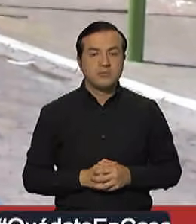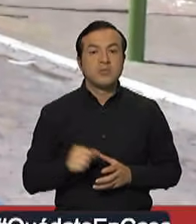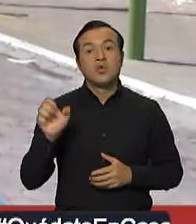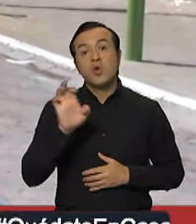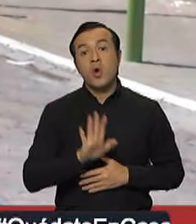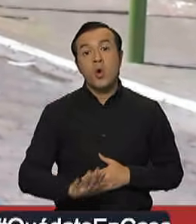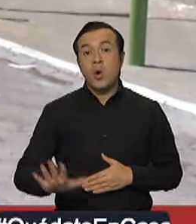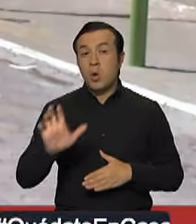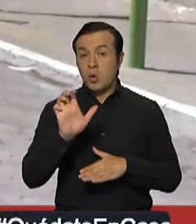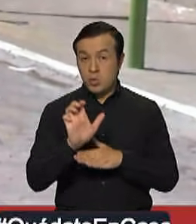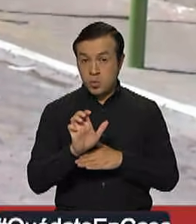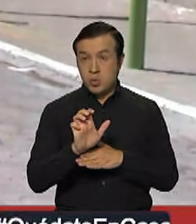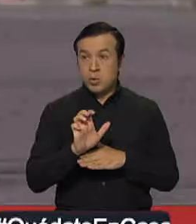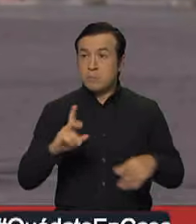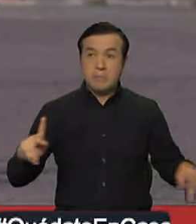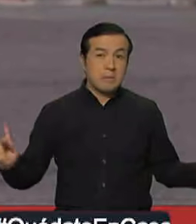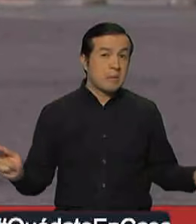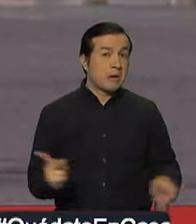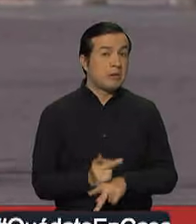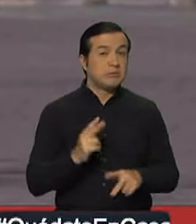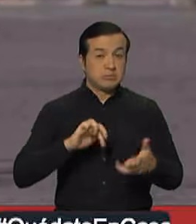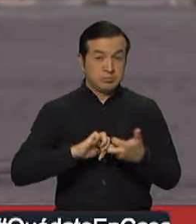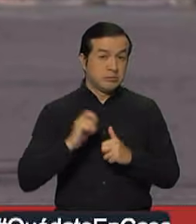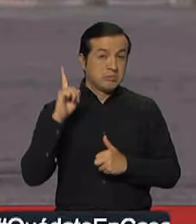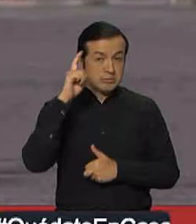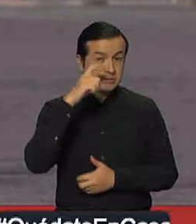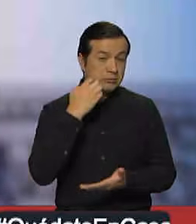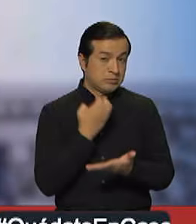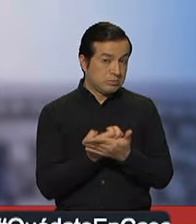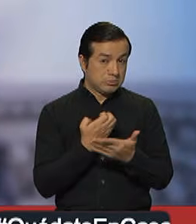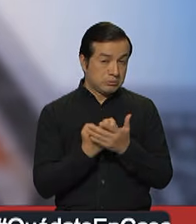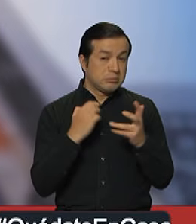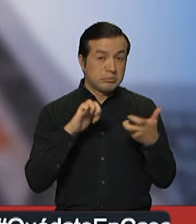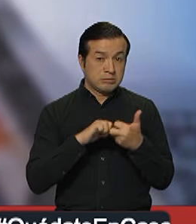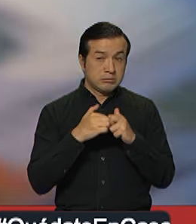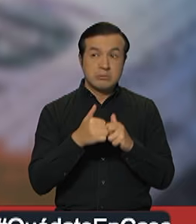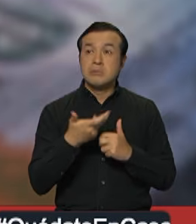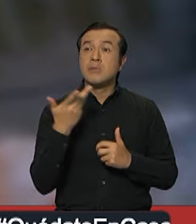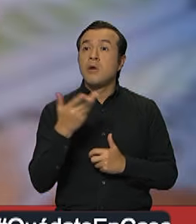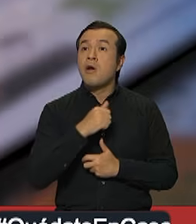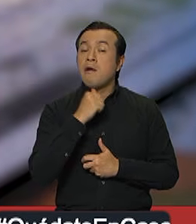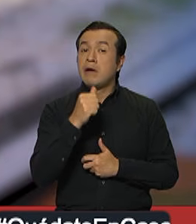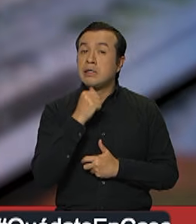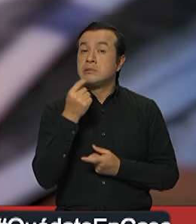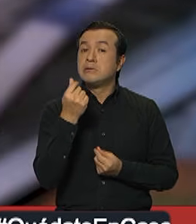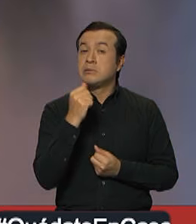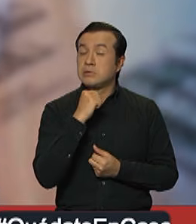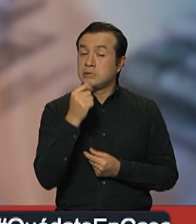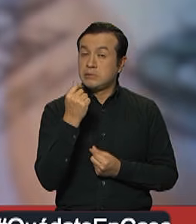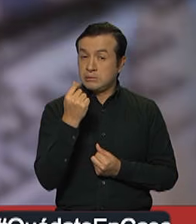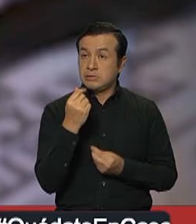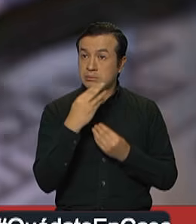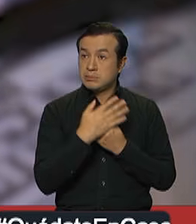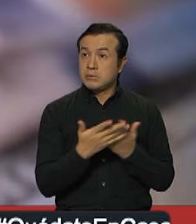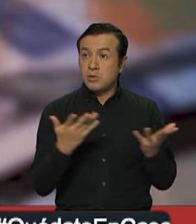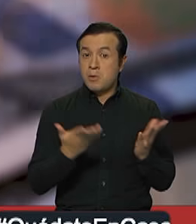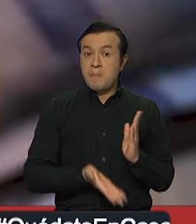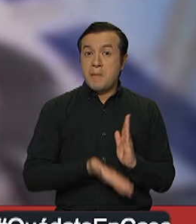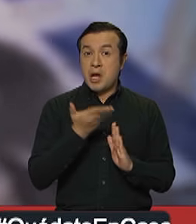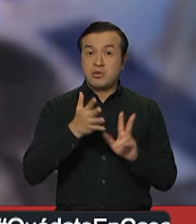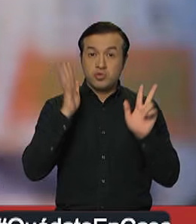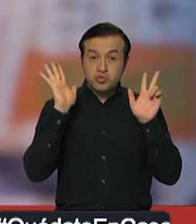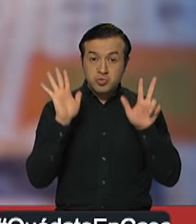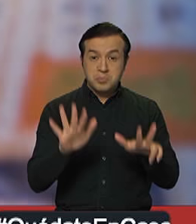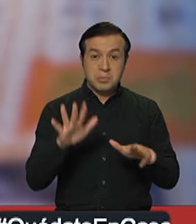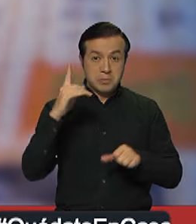Ecuador enfrenta una de las peores crisis económicas de su historia. El déficit en el presupuesto general del Estado, que se incrementó en 8